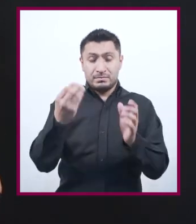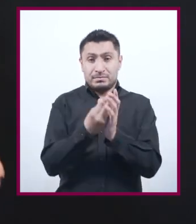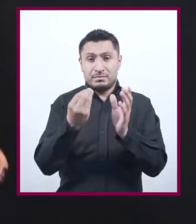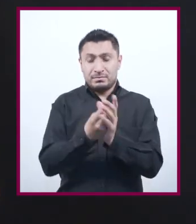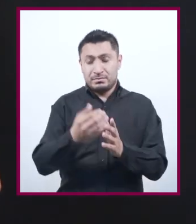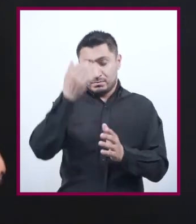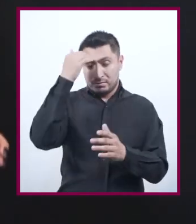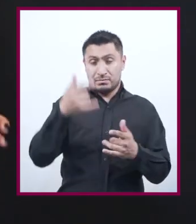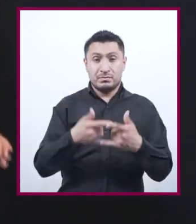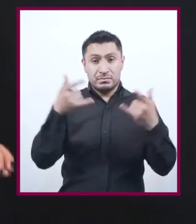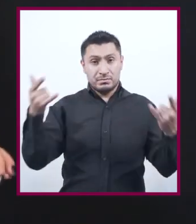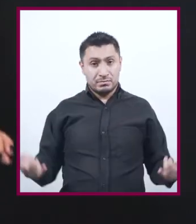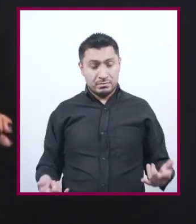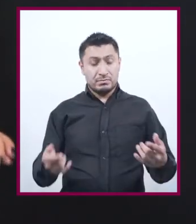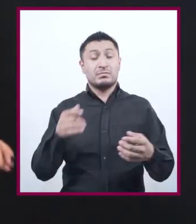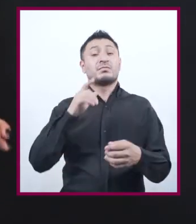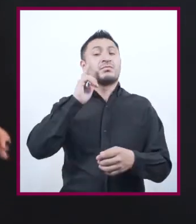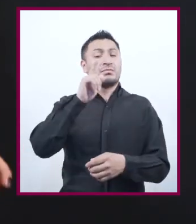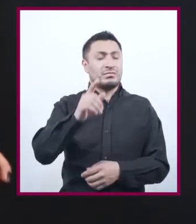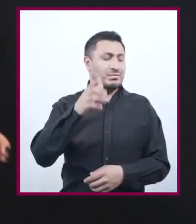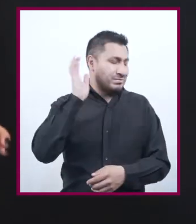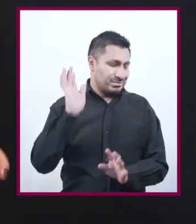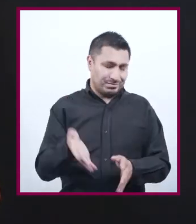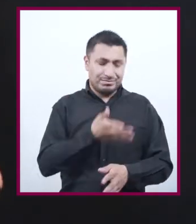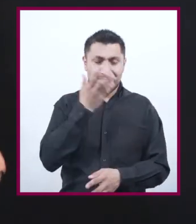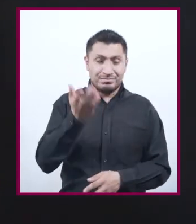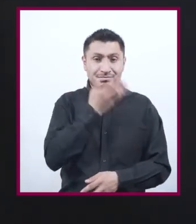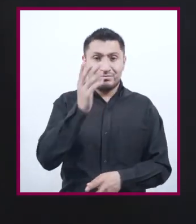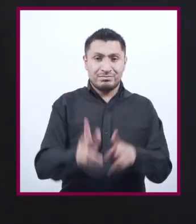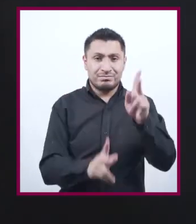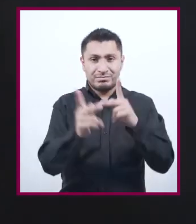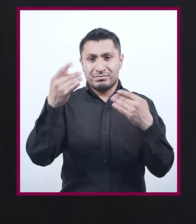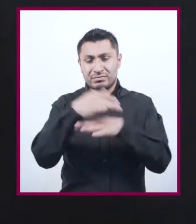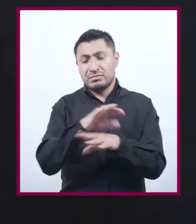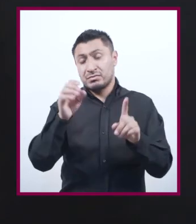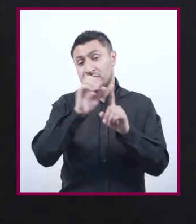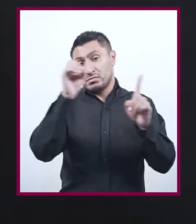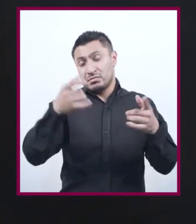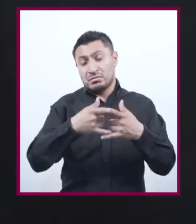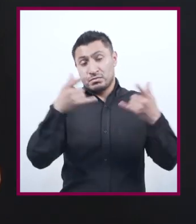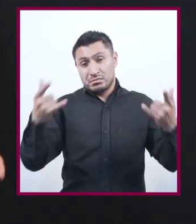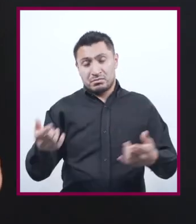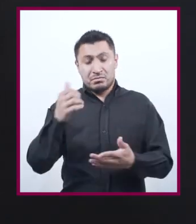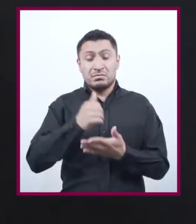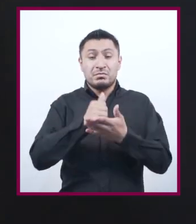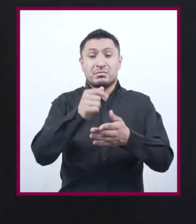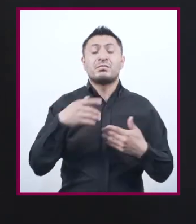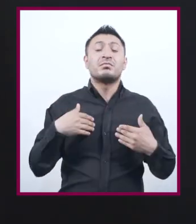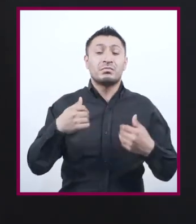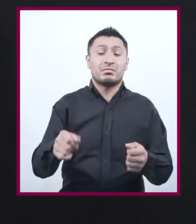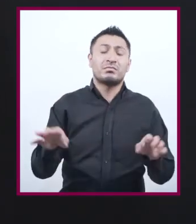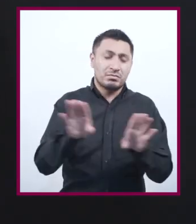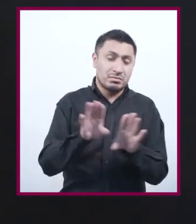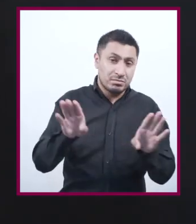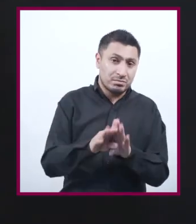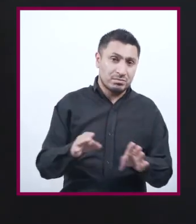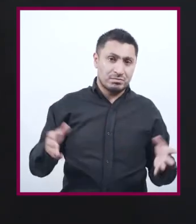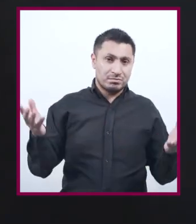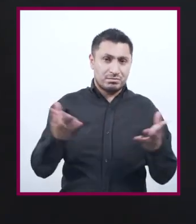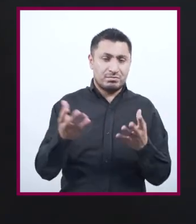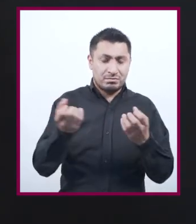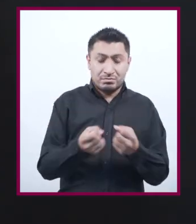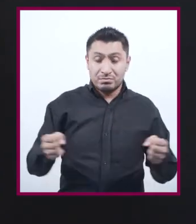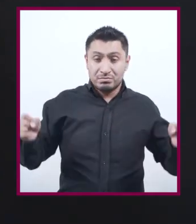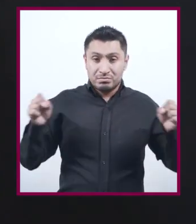que, como ya es costumbre, hemos hablado de procesos históricos que nos ayudan a comprender cómo se ha ido conformando nuestra sociedad, nuestro pueblo,